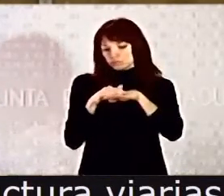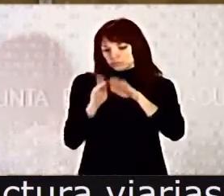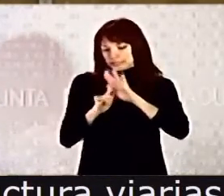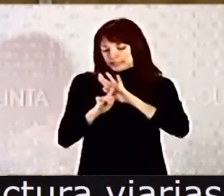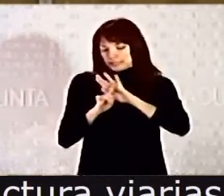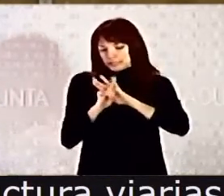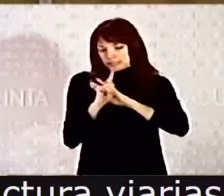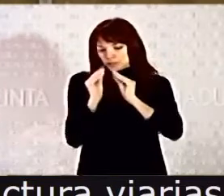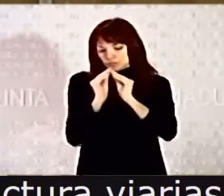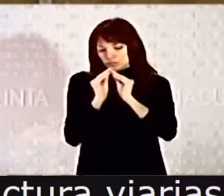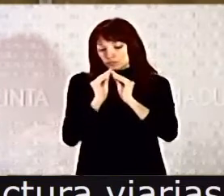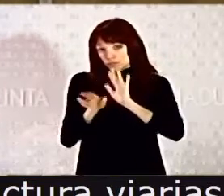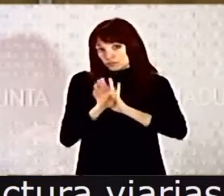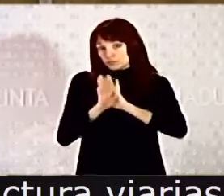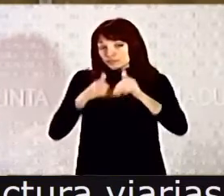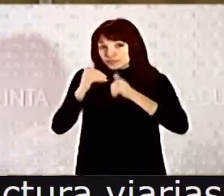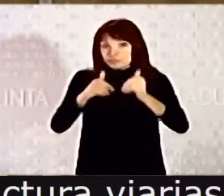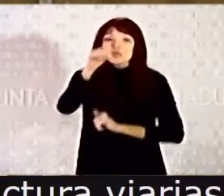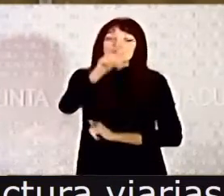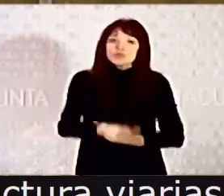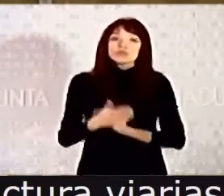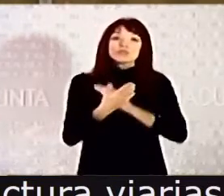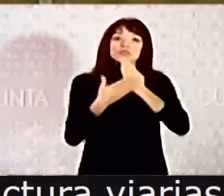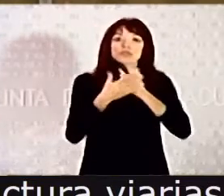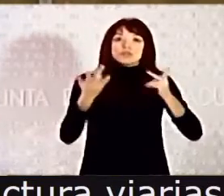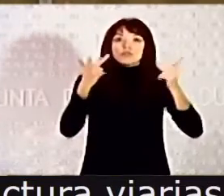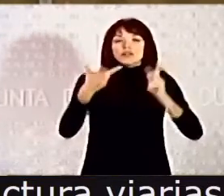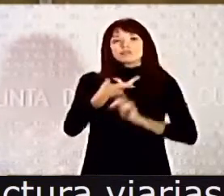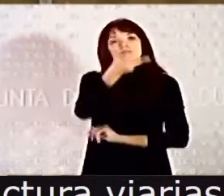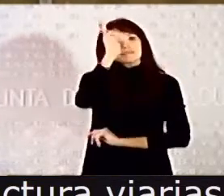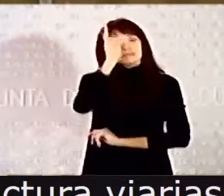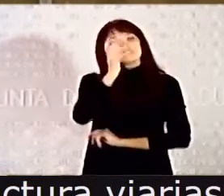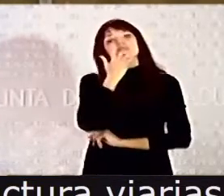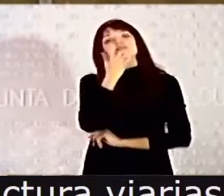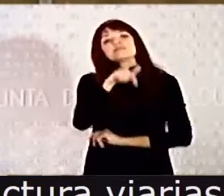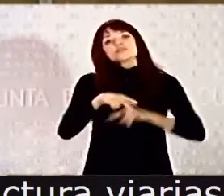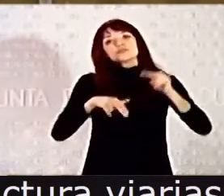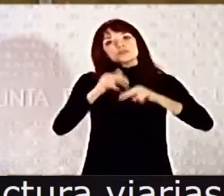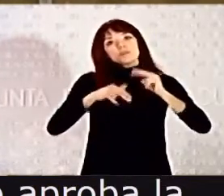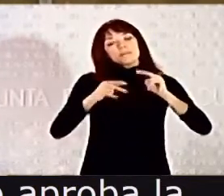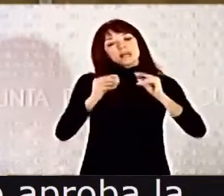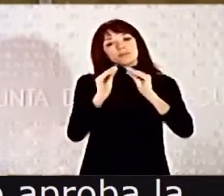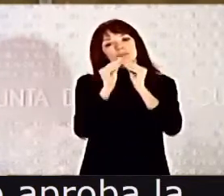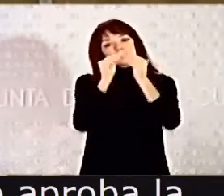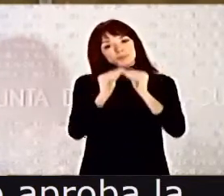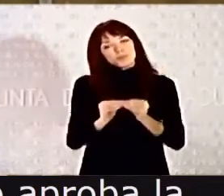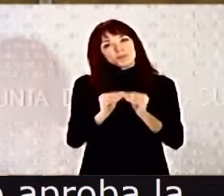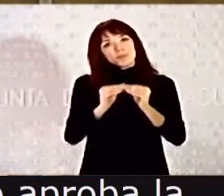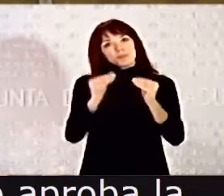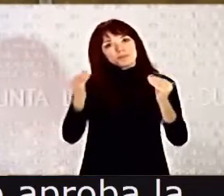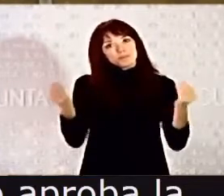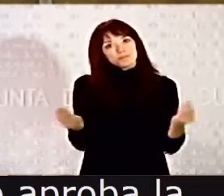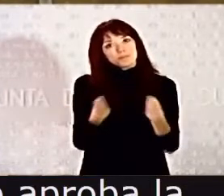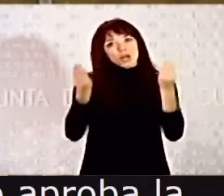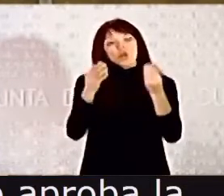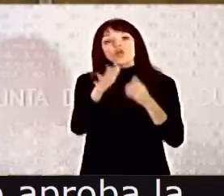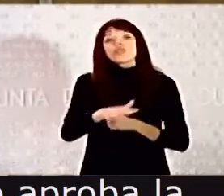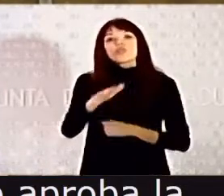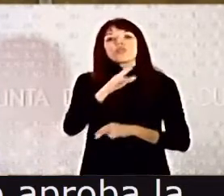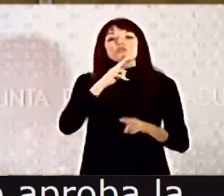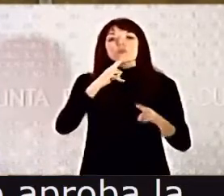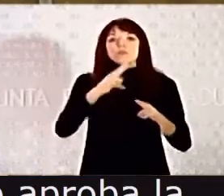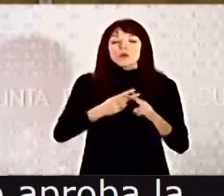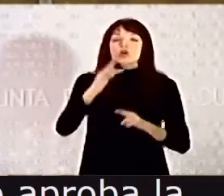desarrollando, aprobamos hoy, el Consejo de Gobierno autoriza la contratación de la obra de mejora de abastecimiento en la localidad de Torremejía, con